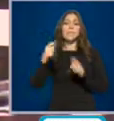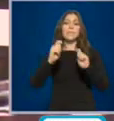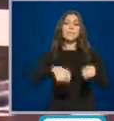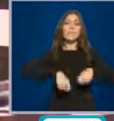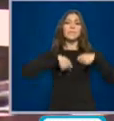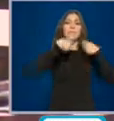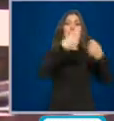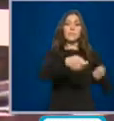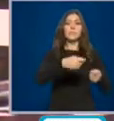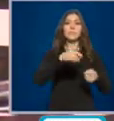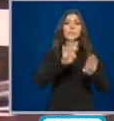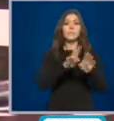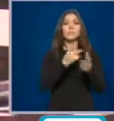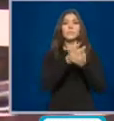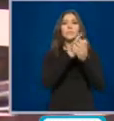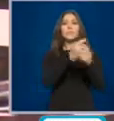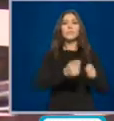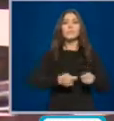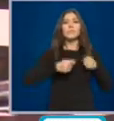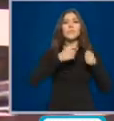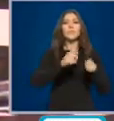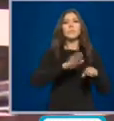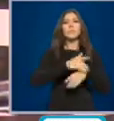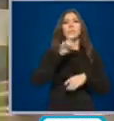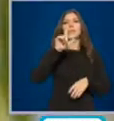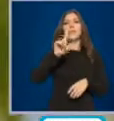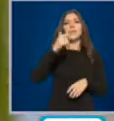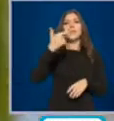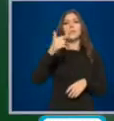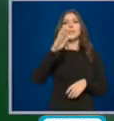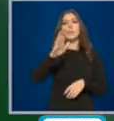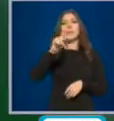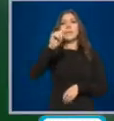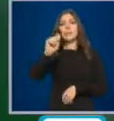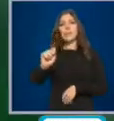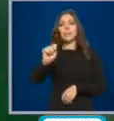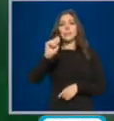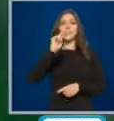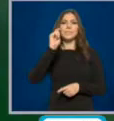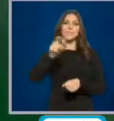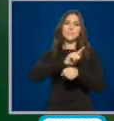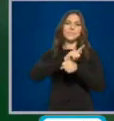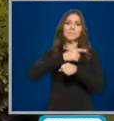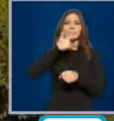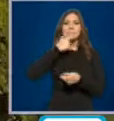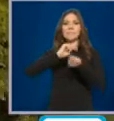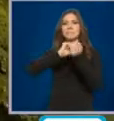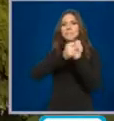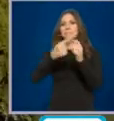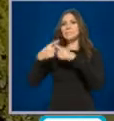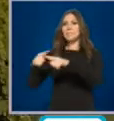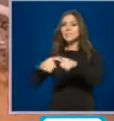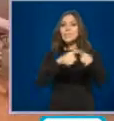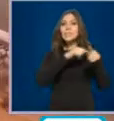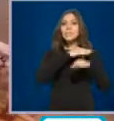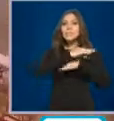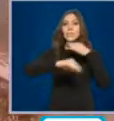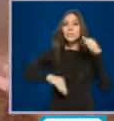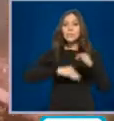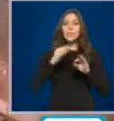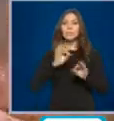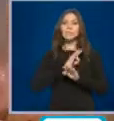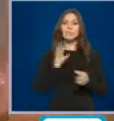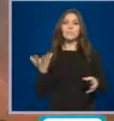es LGBT, porque tenemos que incluir a todos, a toda la diversidad que hay en esta designación, ¿no? Pero lo que es importante es que